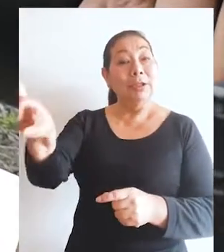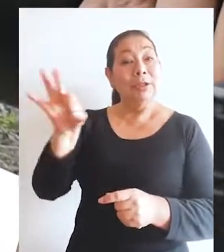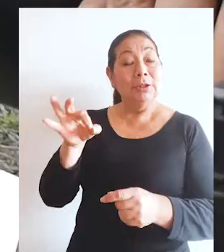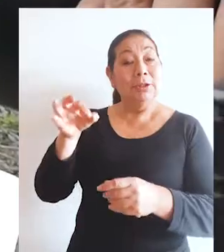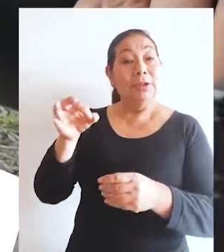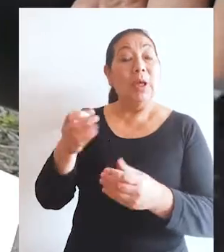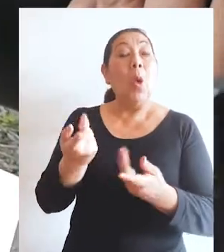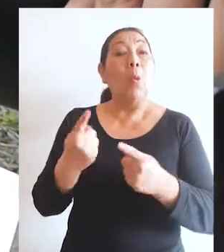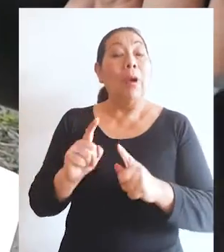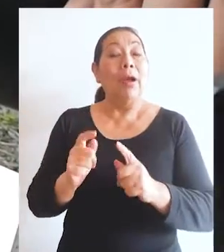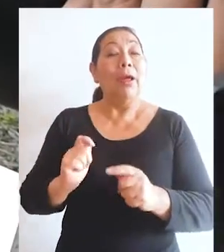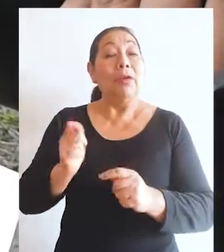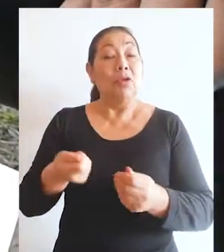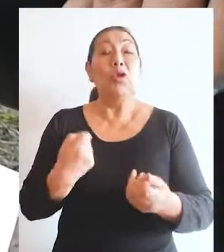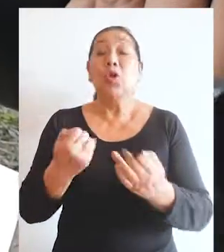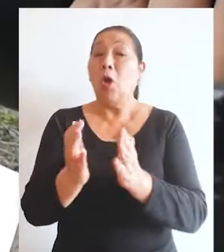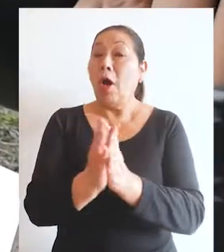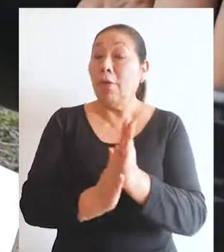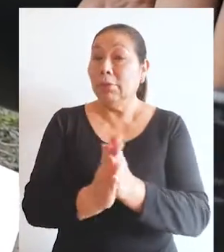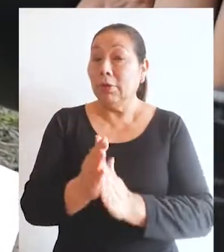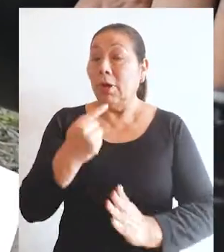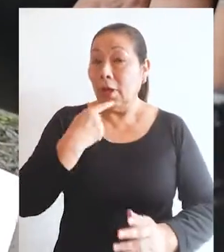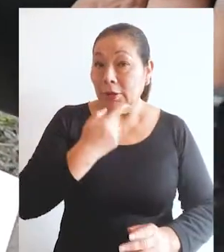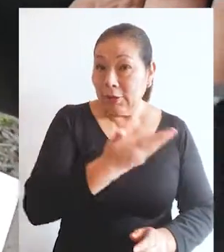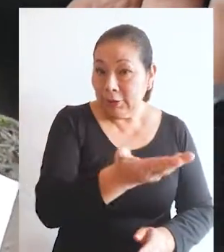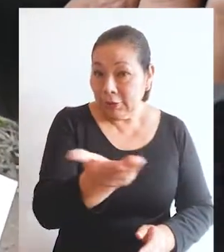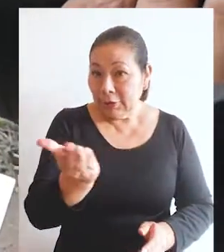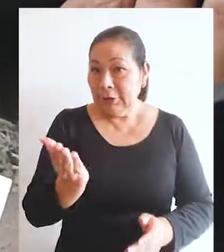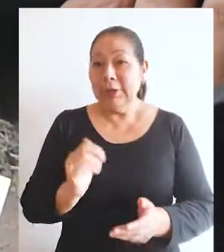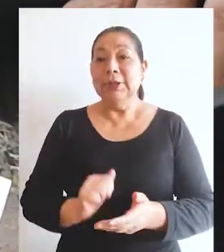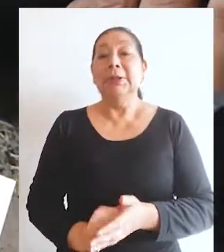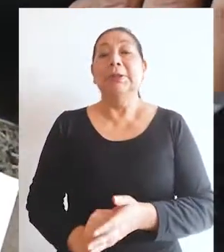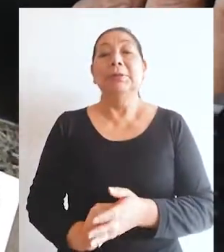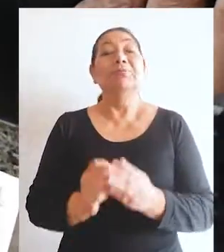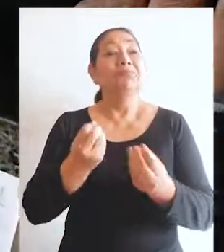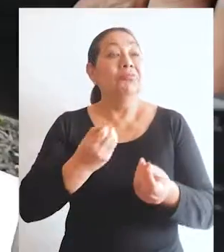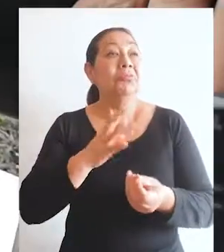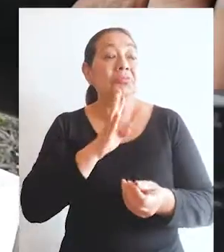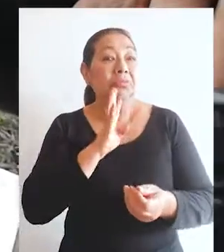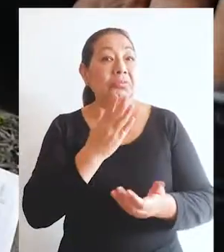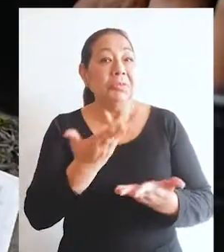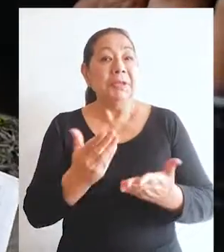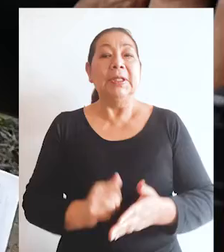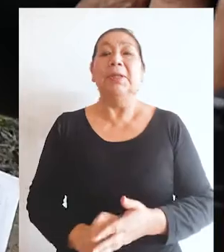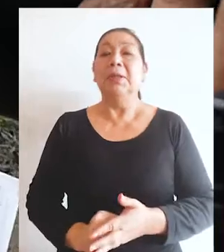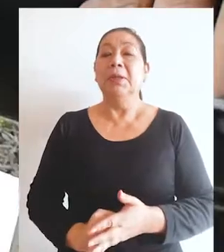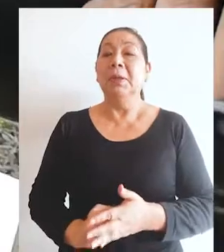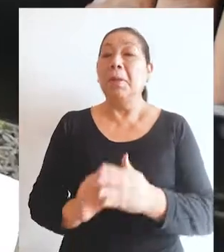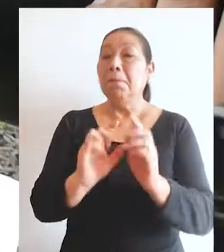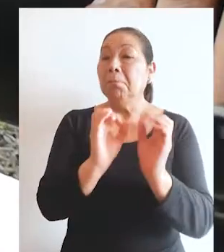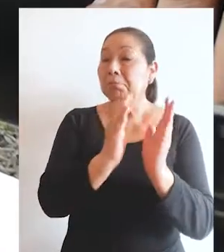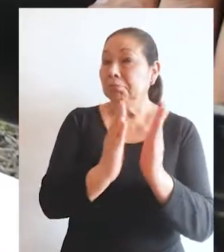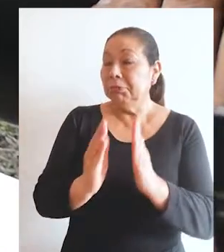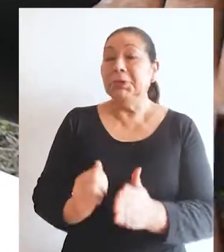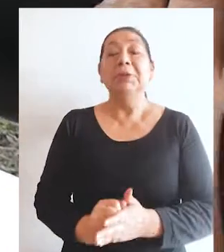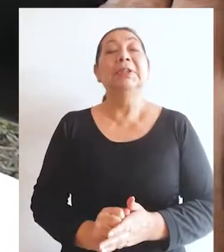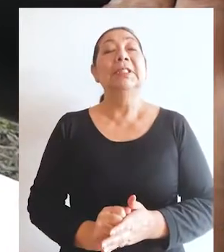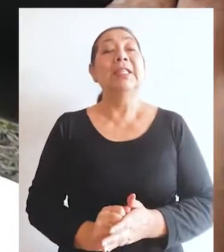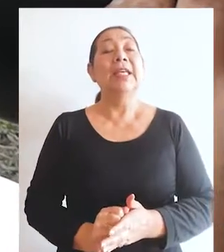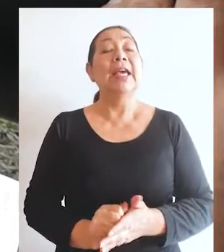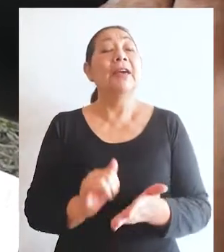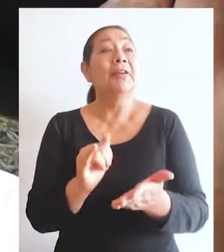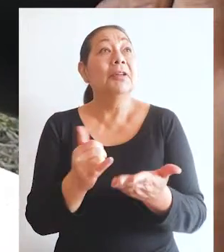Constitucional. Y aprovecho para hacer un comentario, su pregunta me permite hacer un comentario